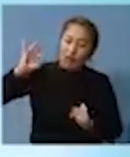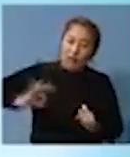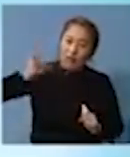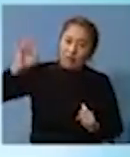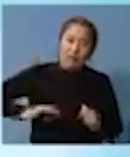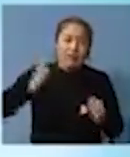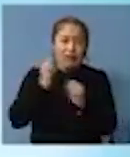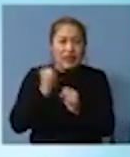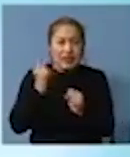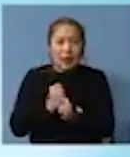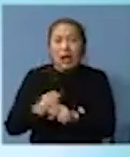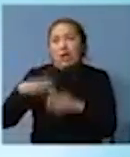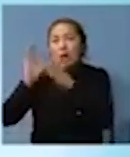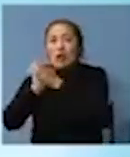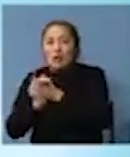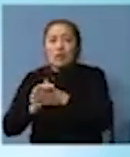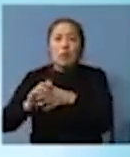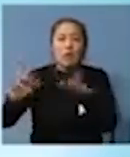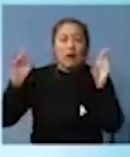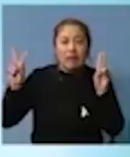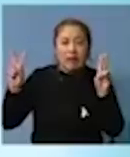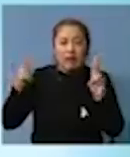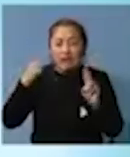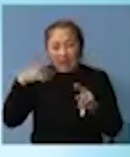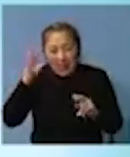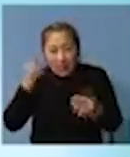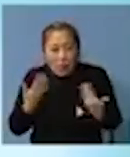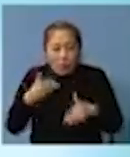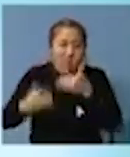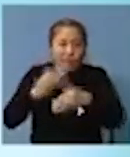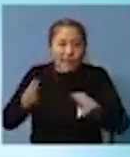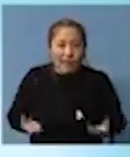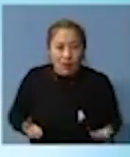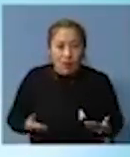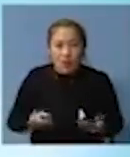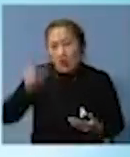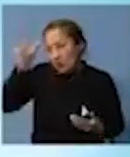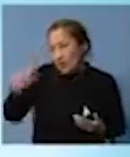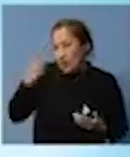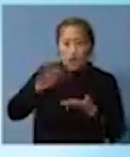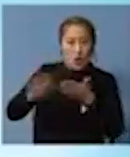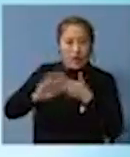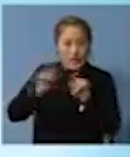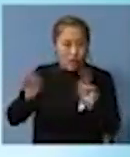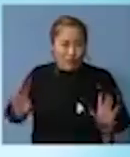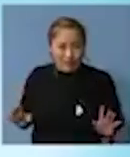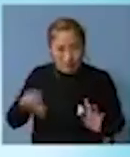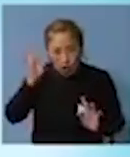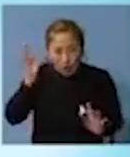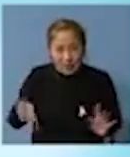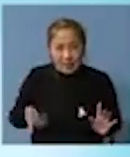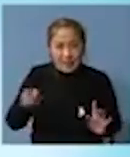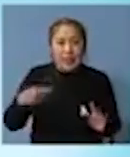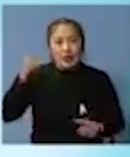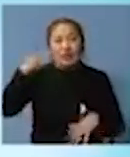gobiernos, he sido funcionario de los peronistas, de los radicales, conozco cómo se manejan, ¿no es cierto? No soy una persona nueva en la política.